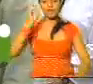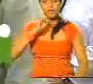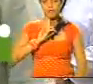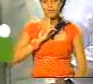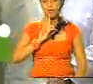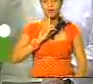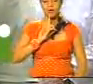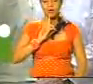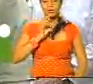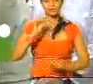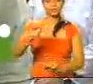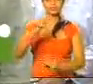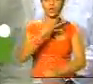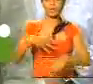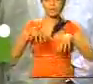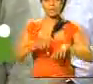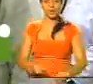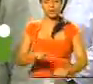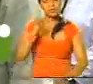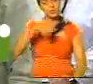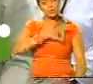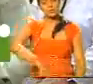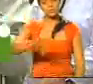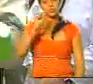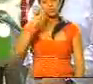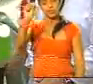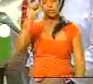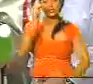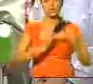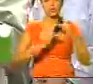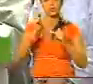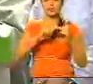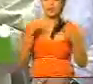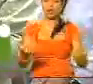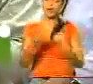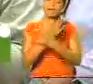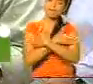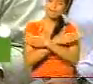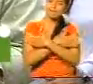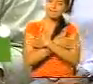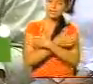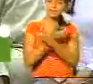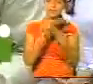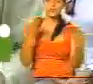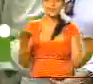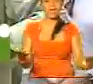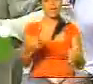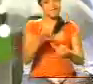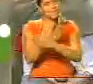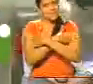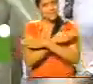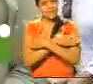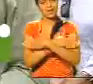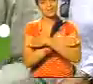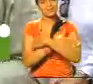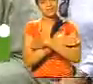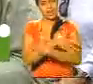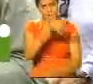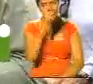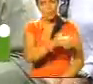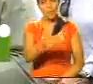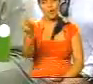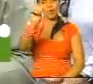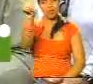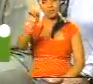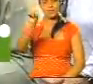bolivariana, antiimperialista y socialista que estamos construyendo. Felicitaciones, muchachos. Felicitaciones a todo el pueblo